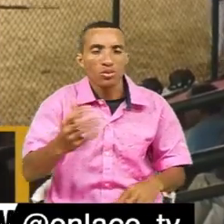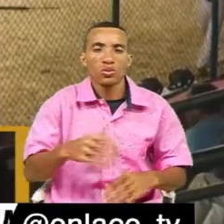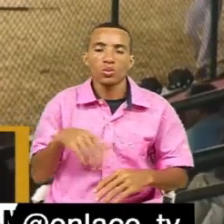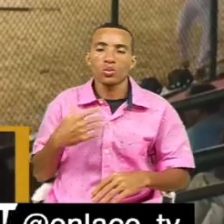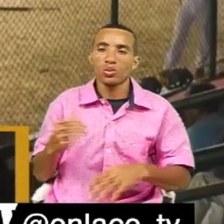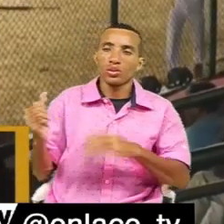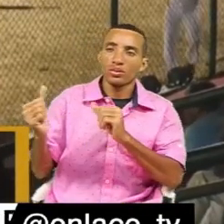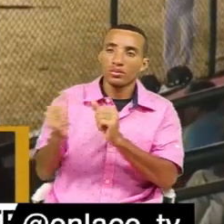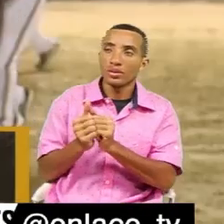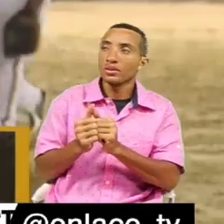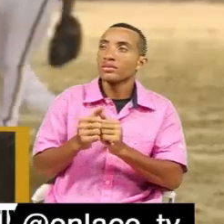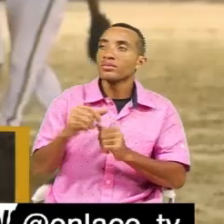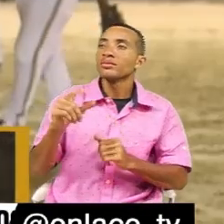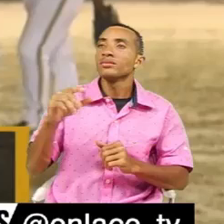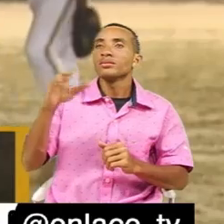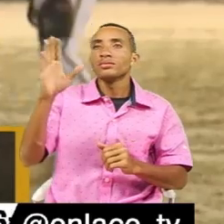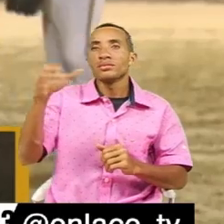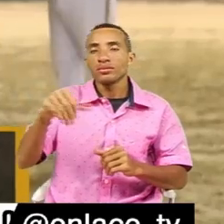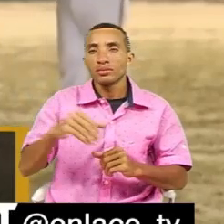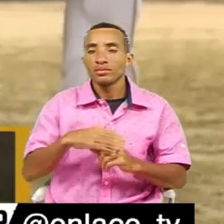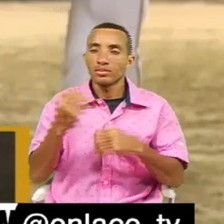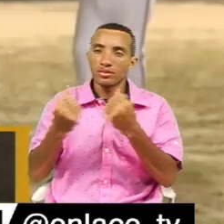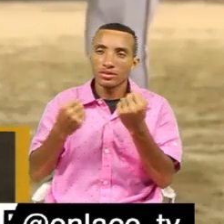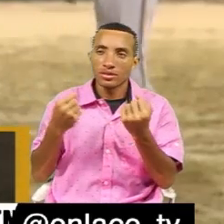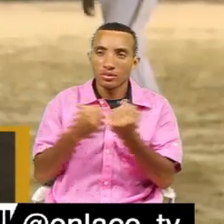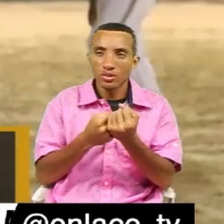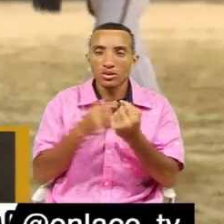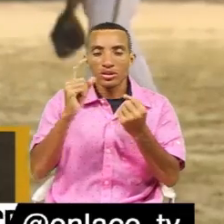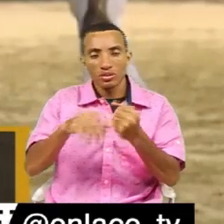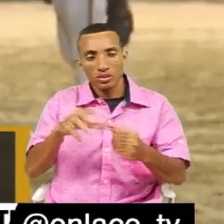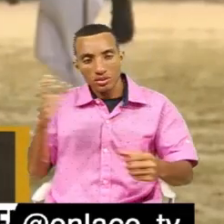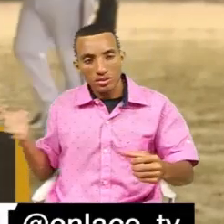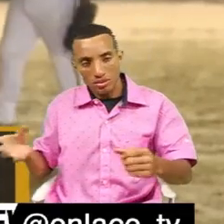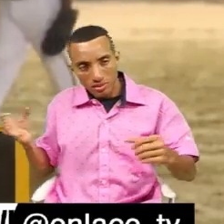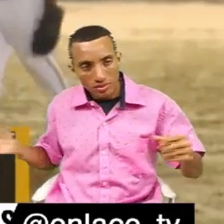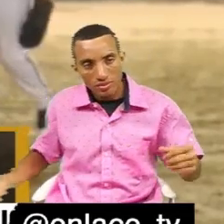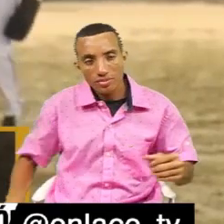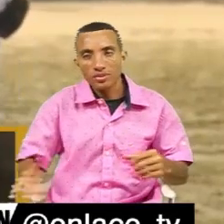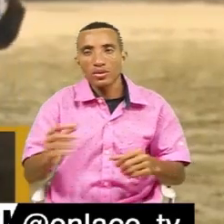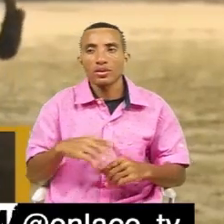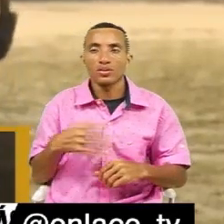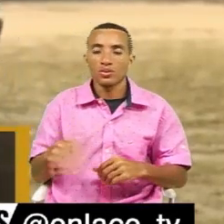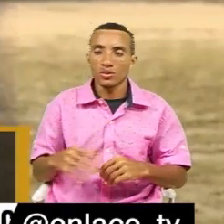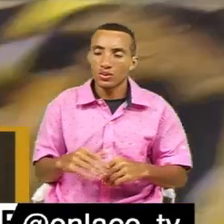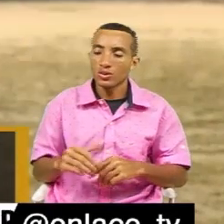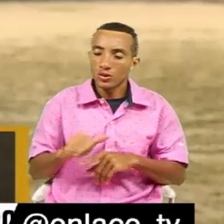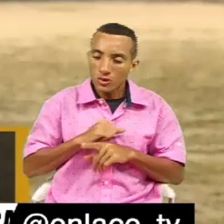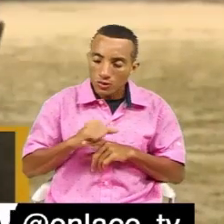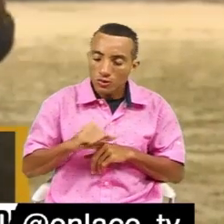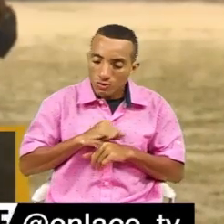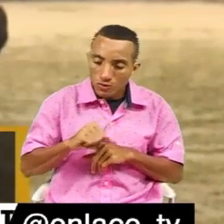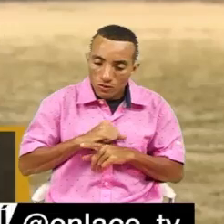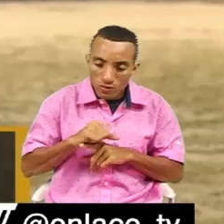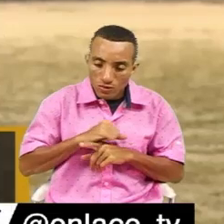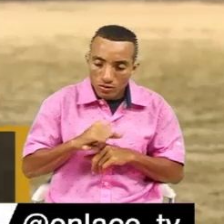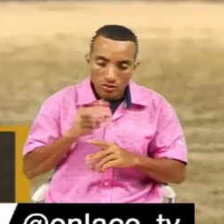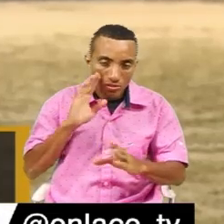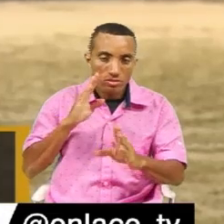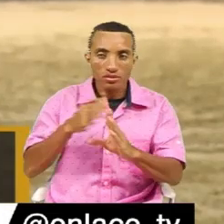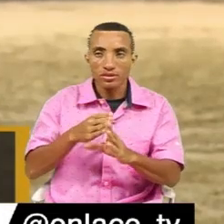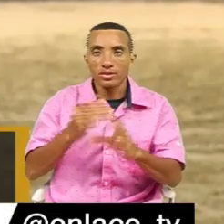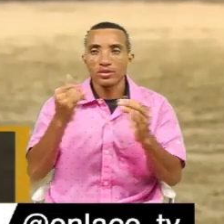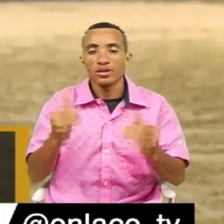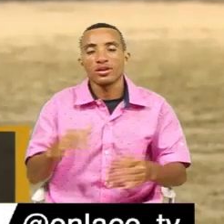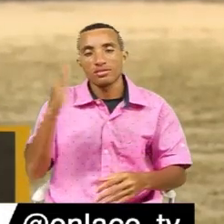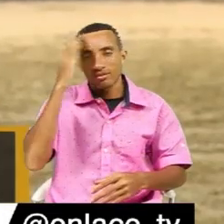que ha traído el Inderva para apoyar lo que es lanzamiento, y los muchachos se han puesto a la tarea de entrenar. Y tú sabes que en toda